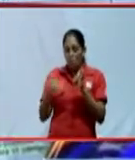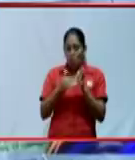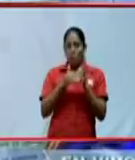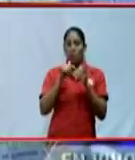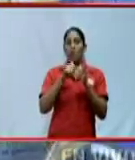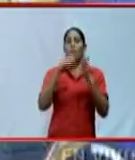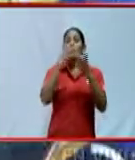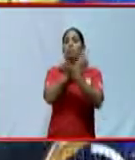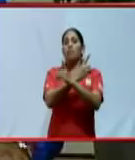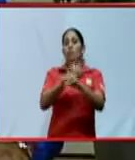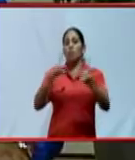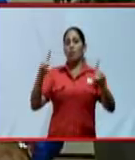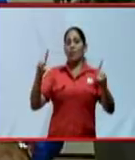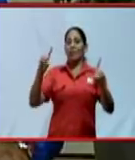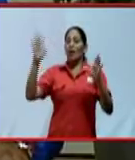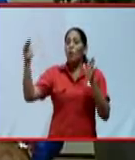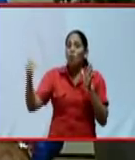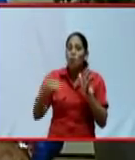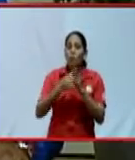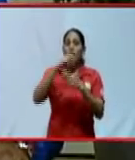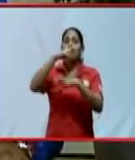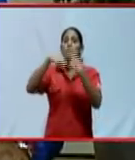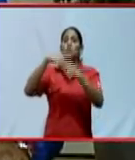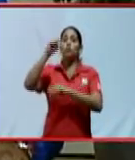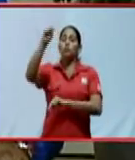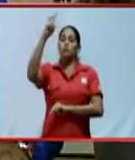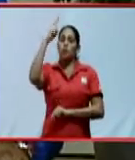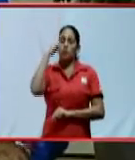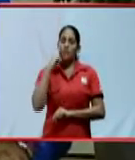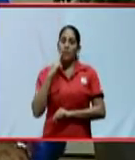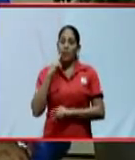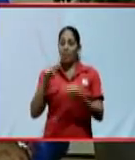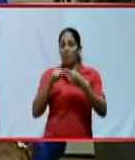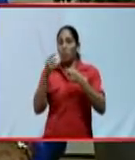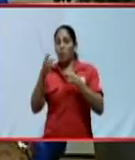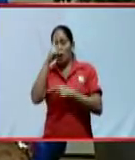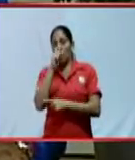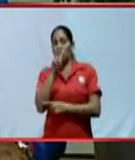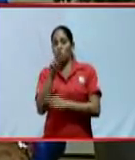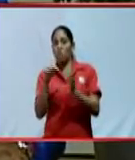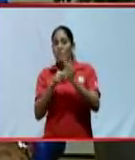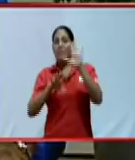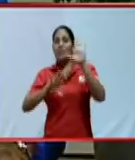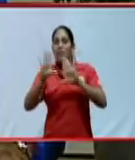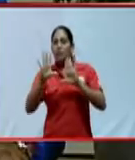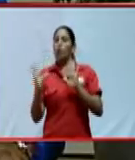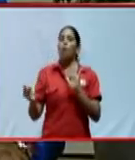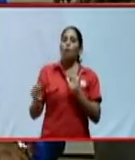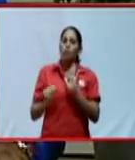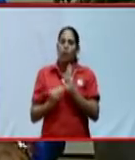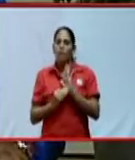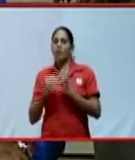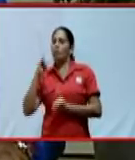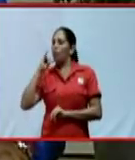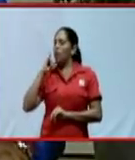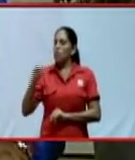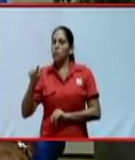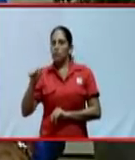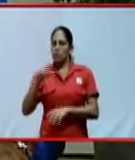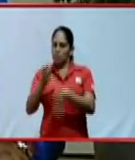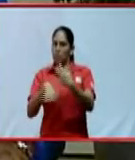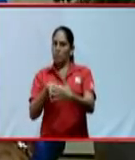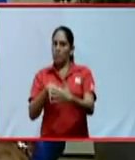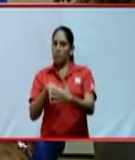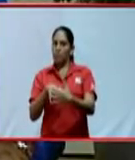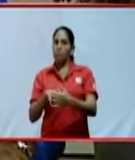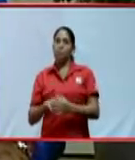a denunciar ante el mundo. Hemos desarticulado, hemos desmantelado